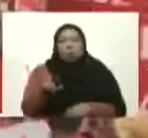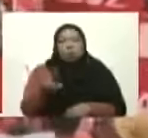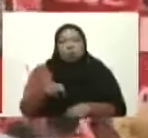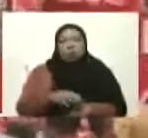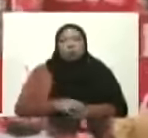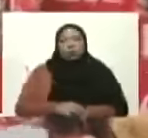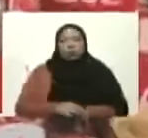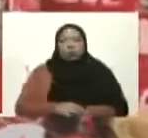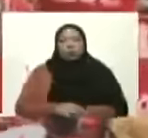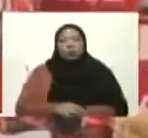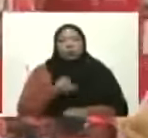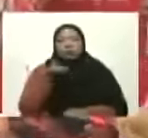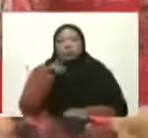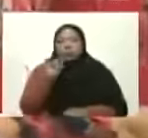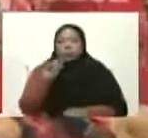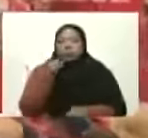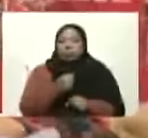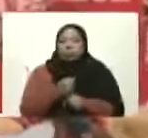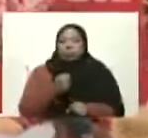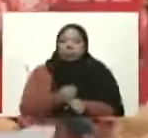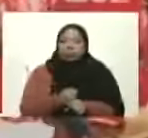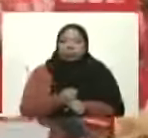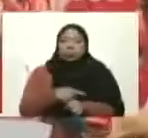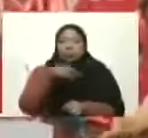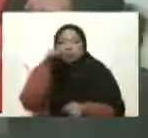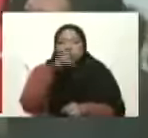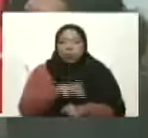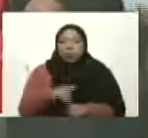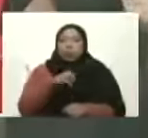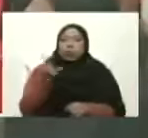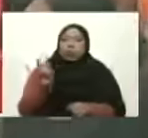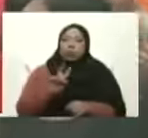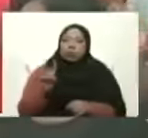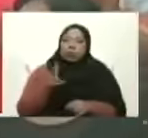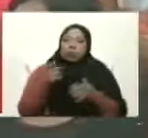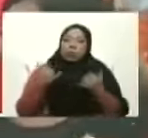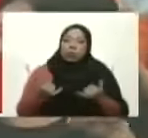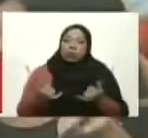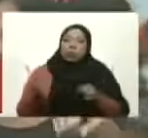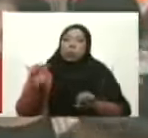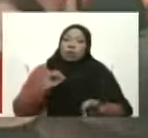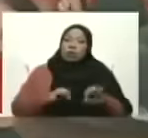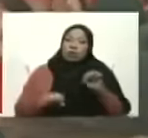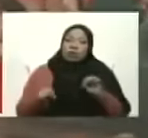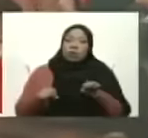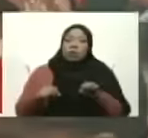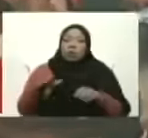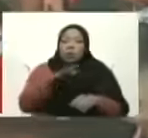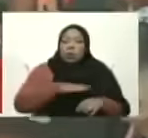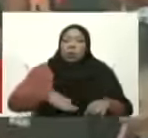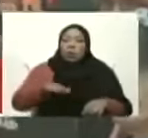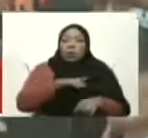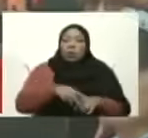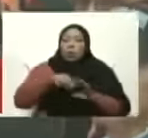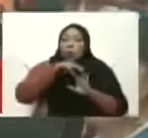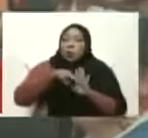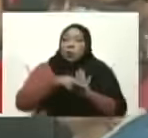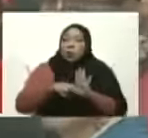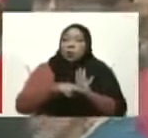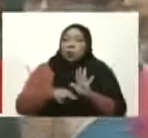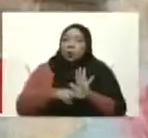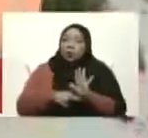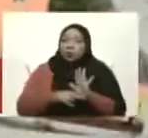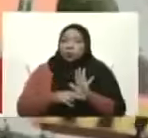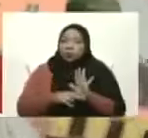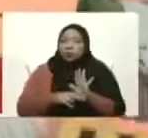sobre este último punto, Rodicelli, porque el pueblo venezolano está precisamente rechazando plenamente las medidas coercitivas que ha